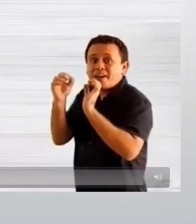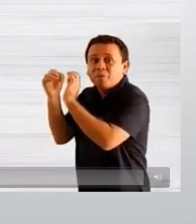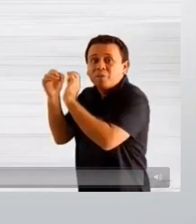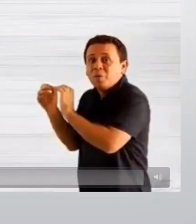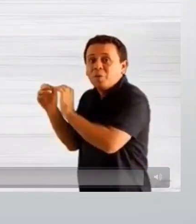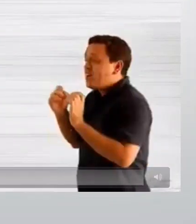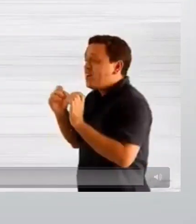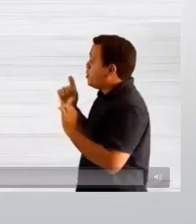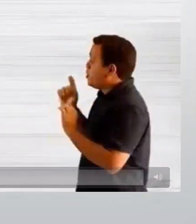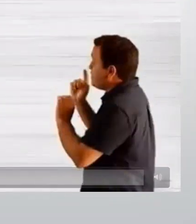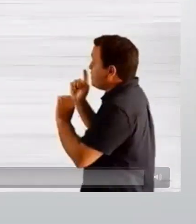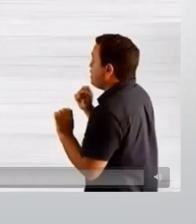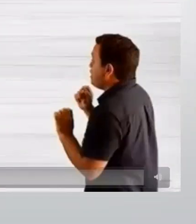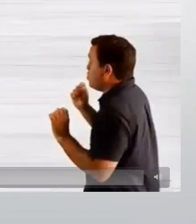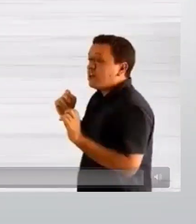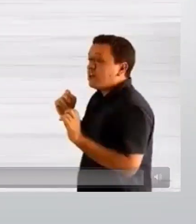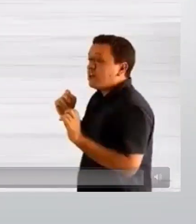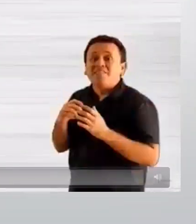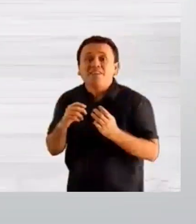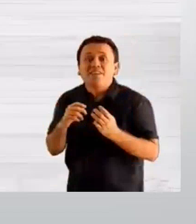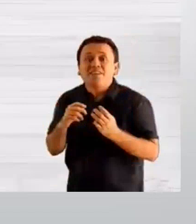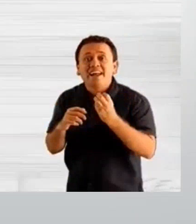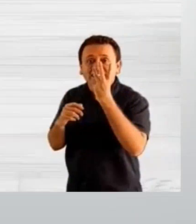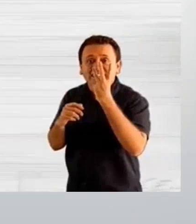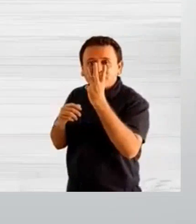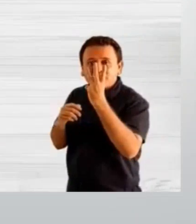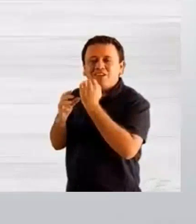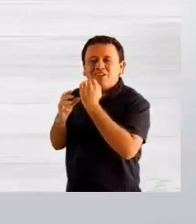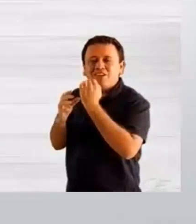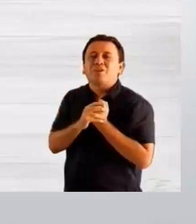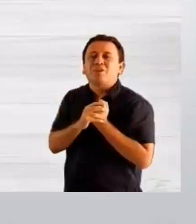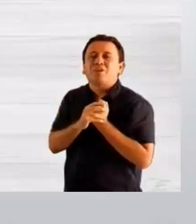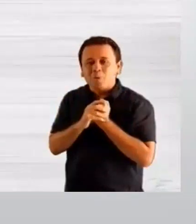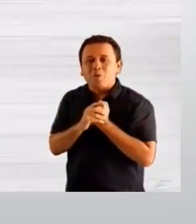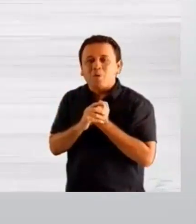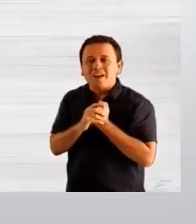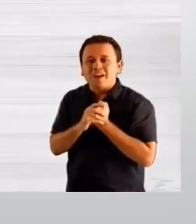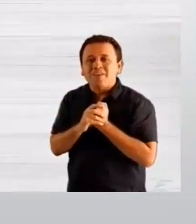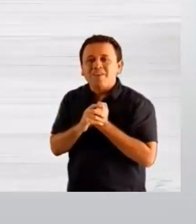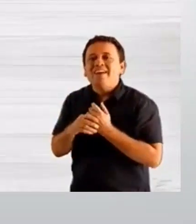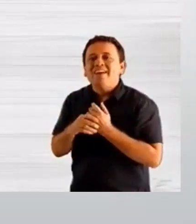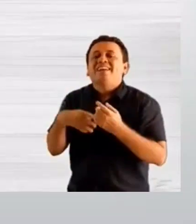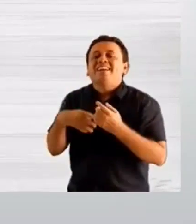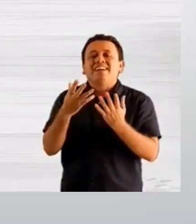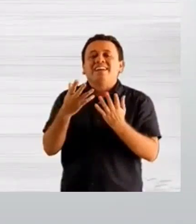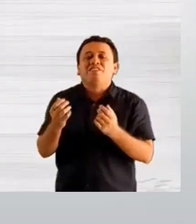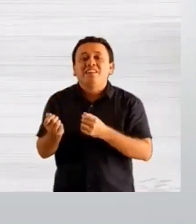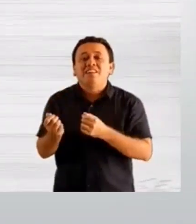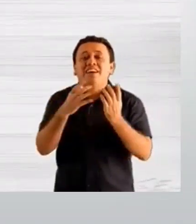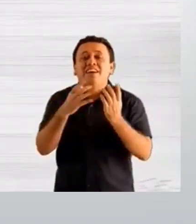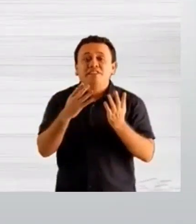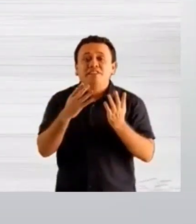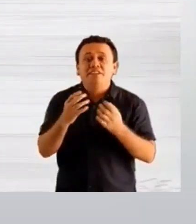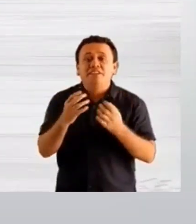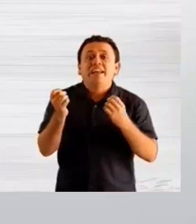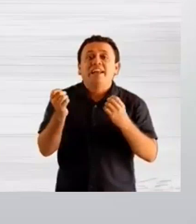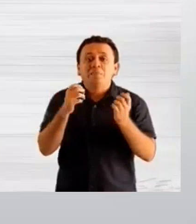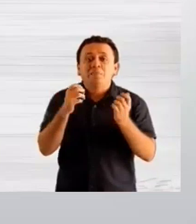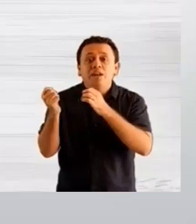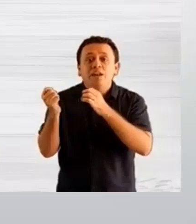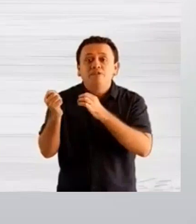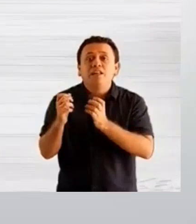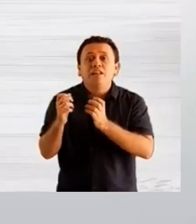con MRUV, con una aceleración constante de valor escalar de 3 metros por segundo al cuadrado. La aceleración nos indica la